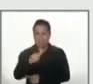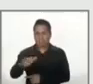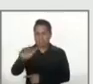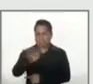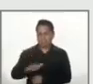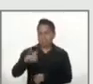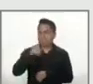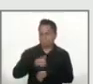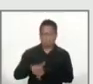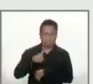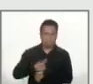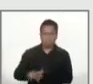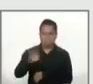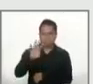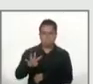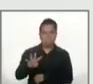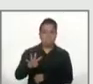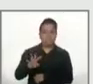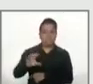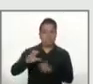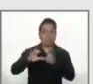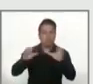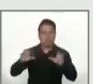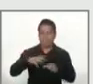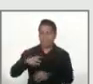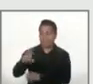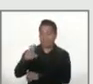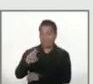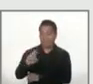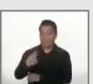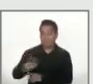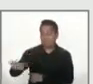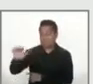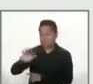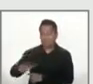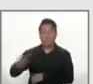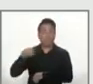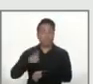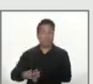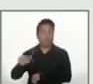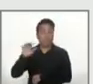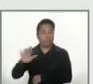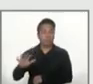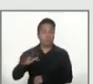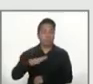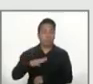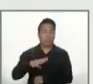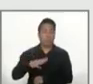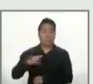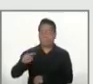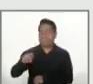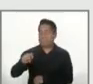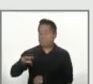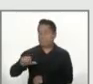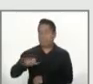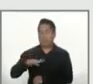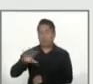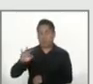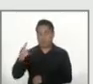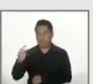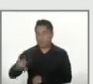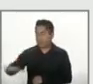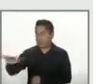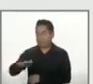la jurisdicción sanitaria número 4, Costa, 30, la jurisdicción sanitaria número 5, Mixteca, 41, y